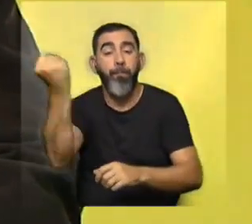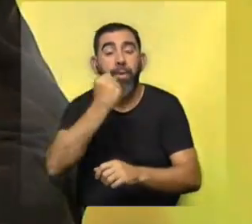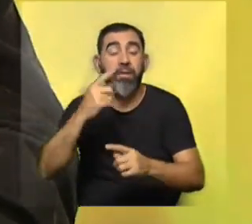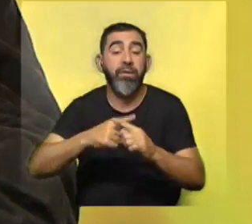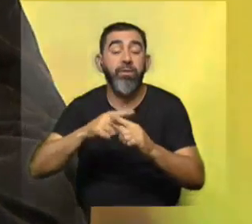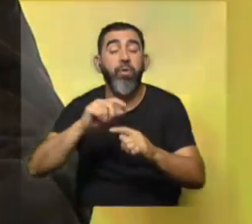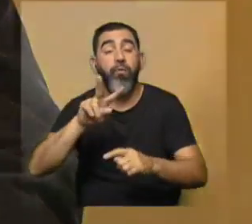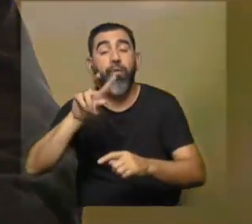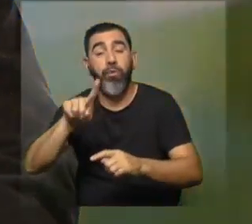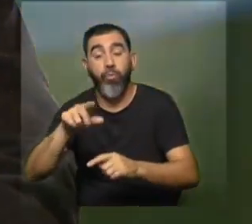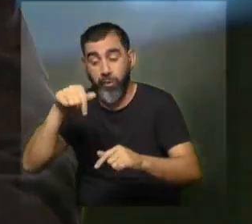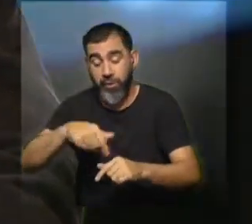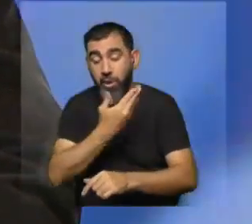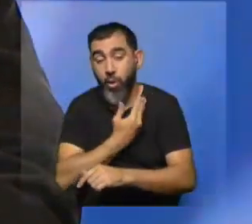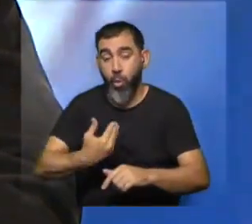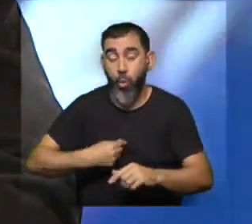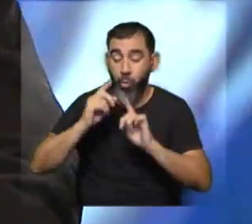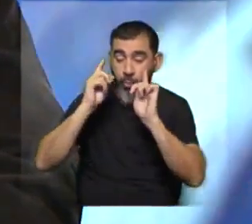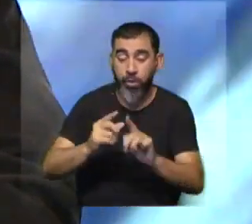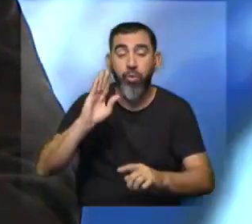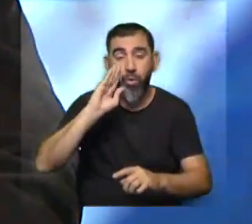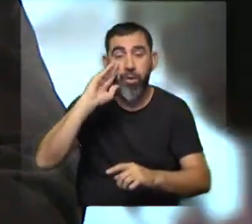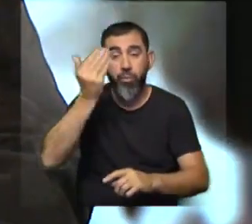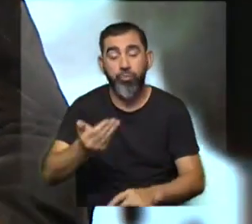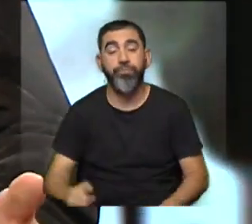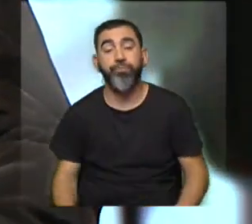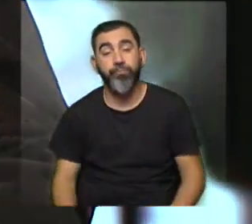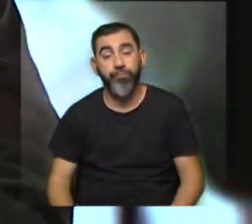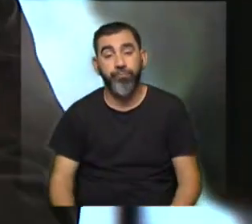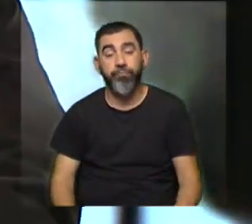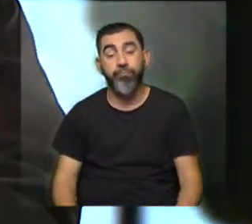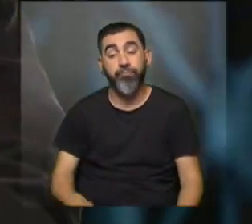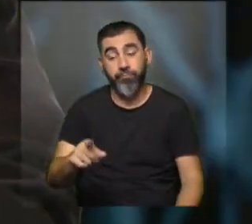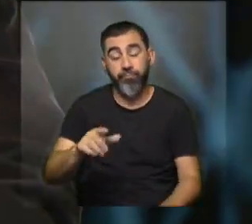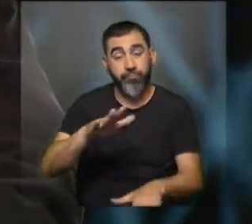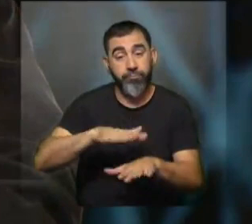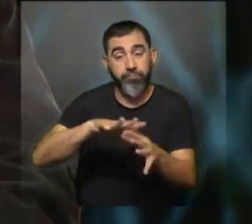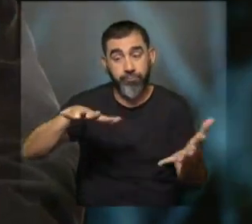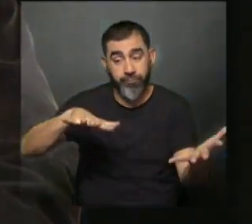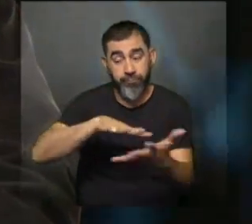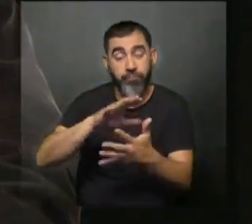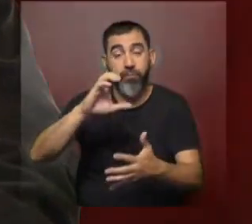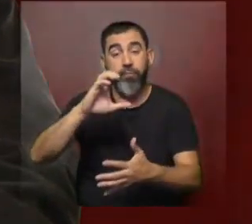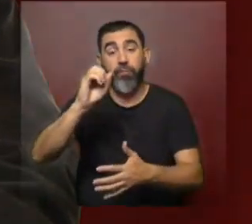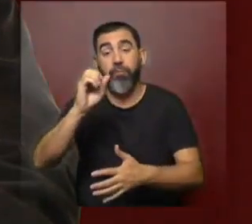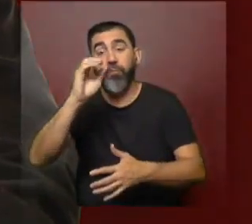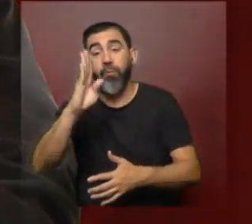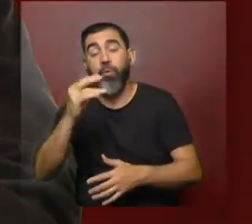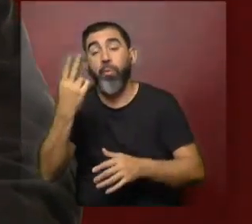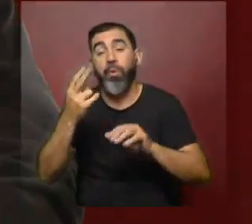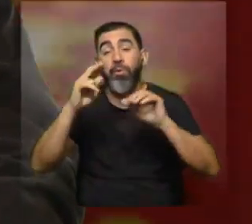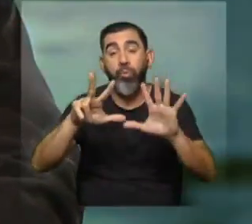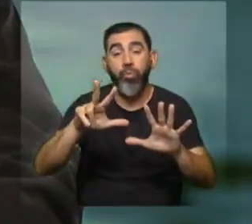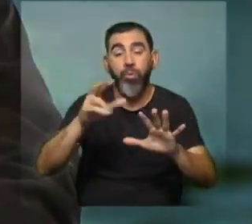XXI, inclusive nuestro gobierno también lo reconoce. Y este tipo de instancias que tú mencionabas, que es la COP28, es una de